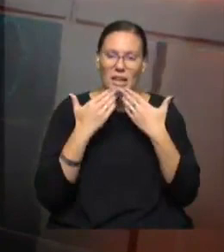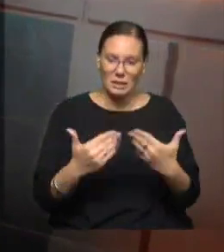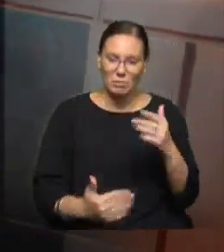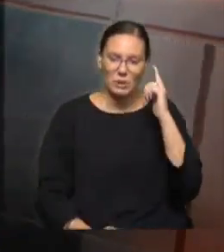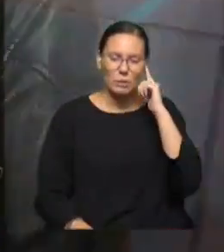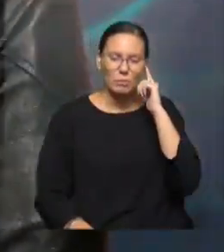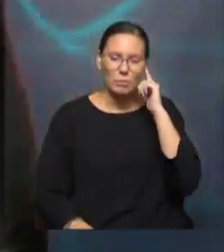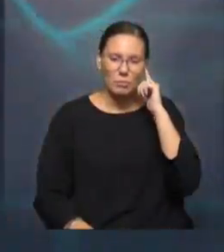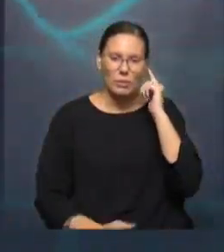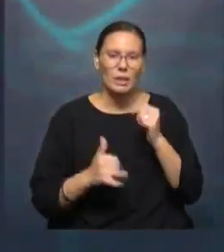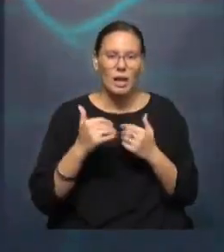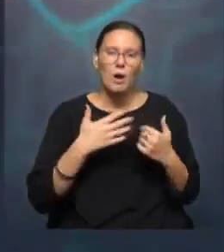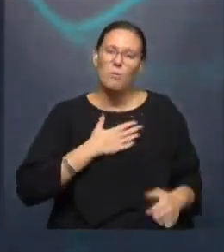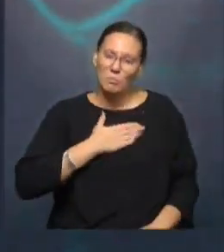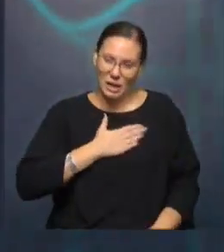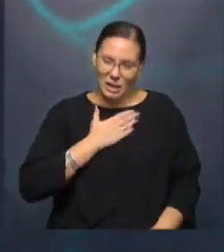agradecimiento